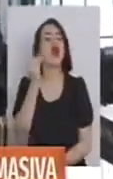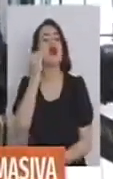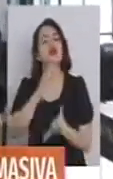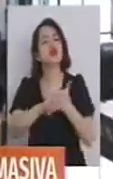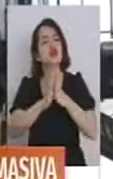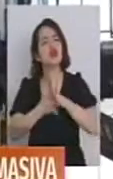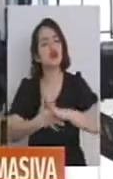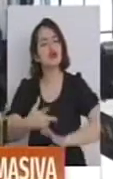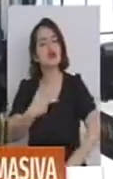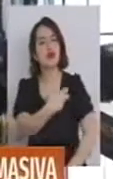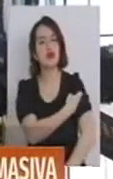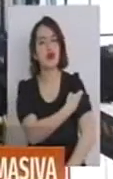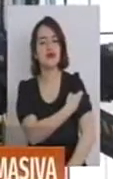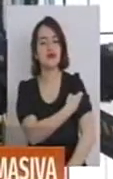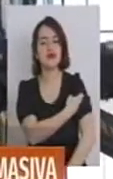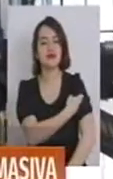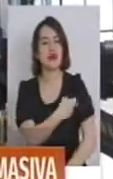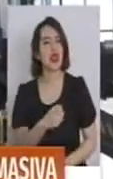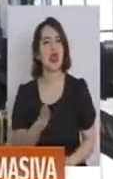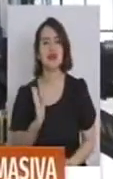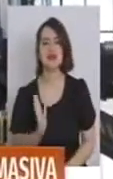vacunado. Y